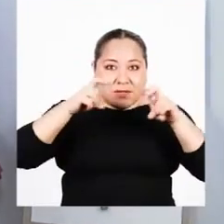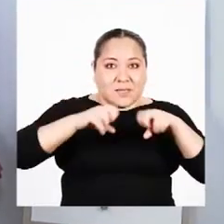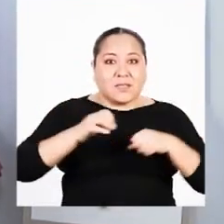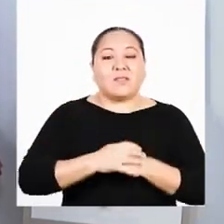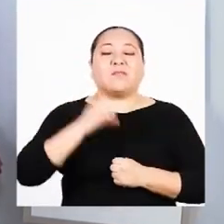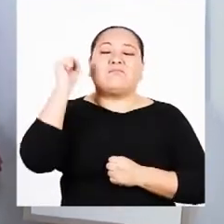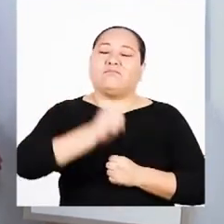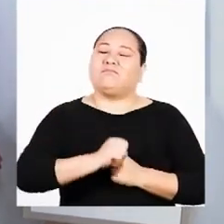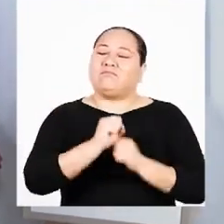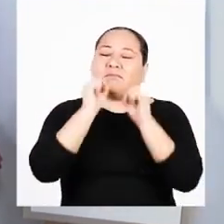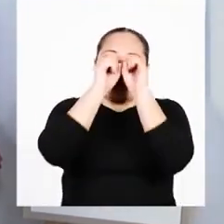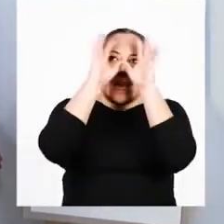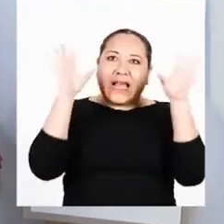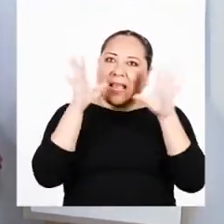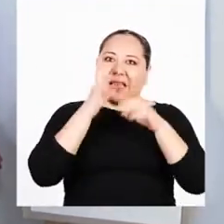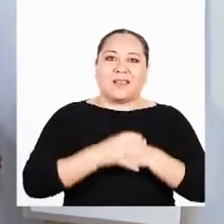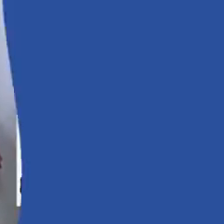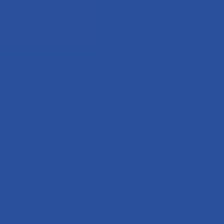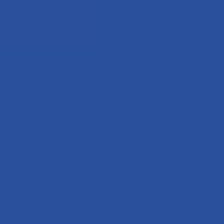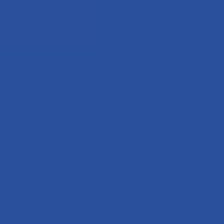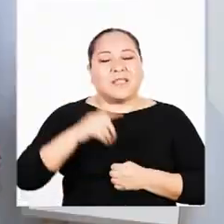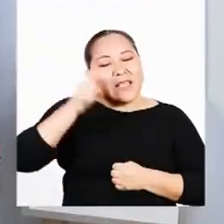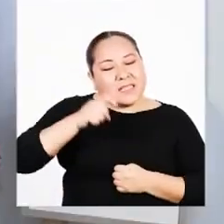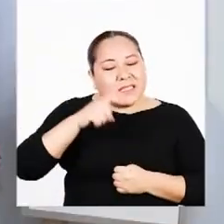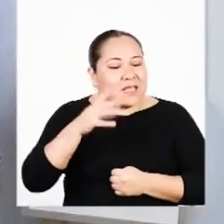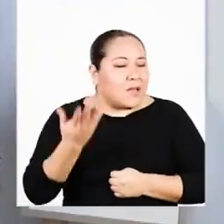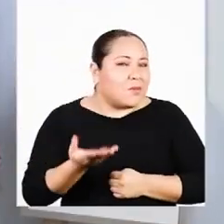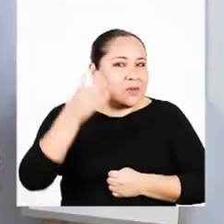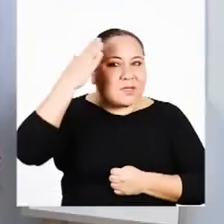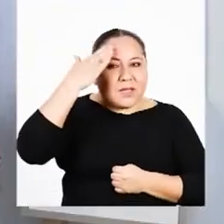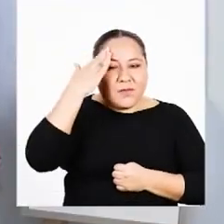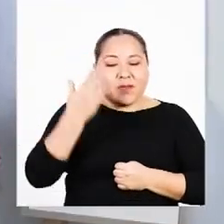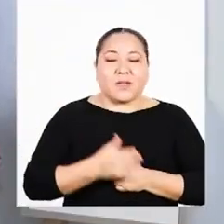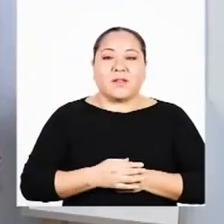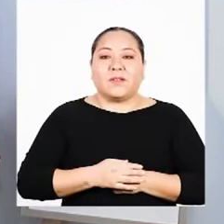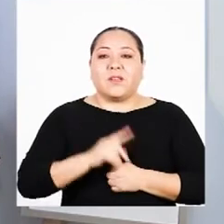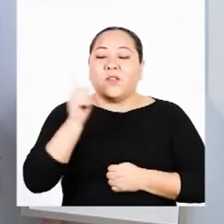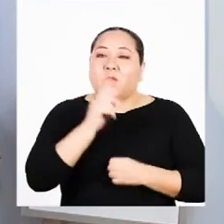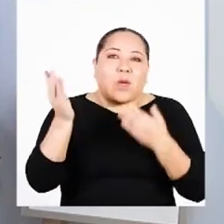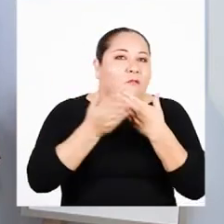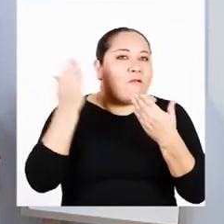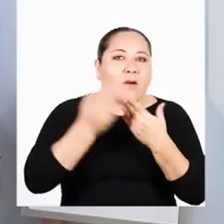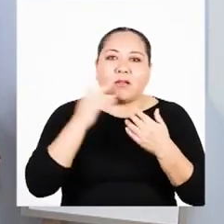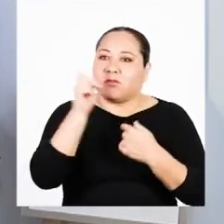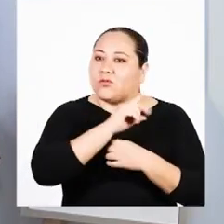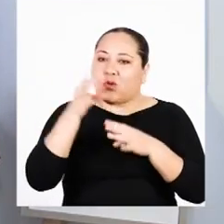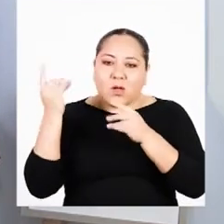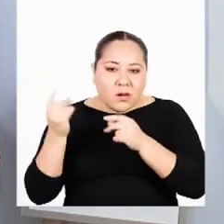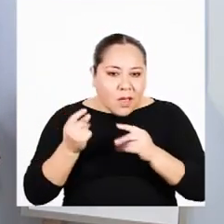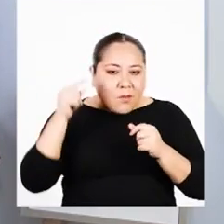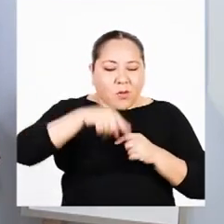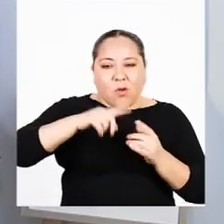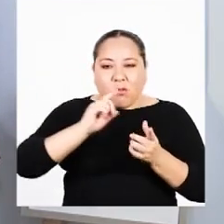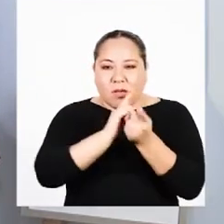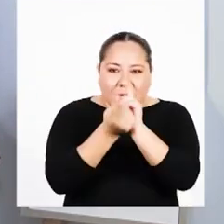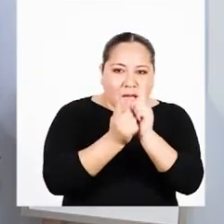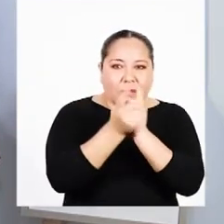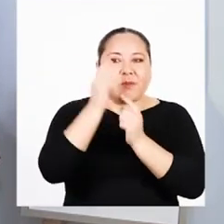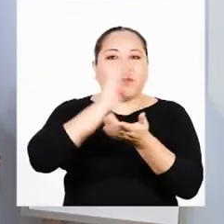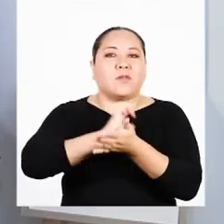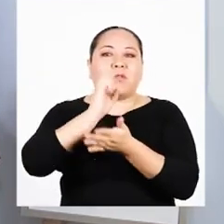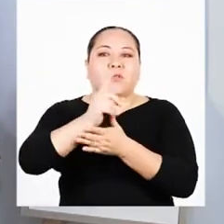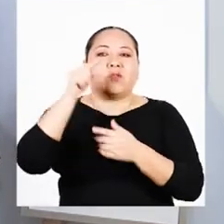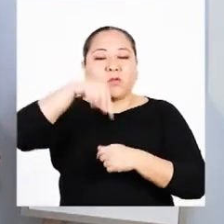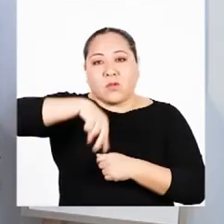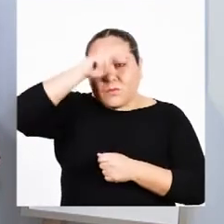Esta investigación ha sido muy esclarecedora. Debemos saber que no ha sido fácil ni rápido lograr esos cambios en